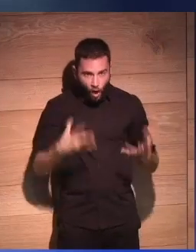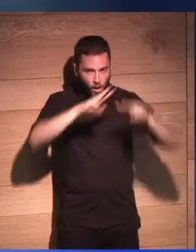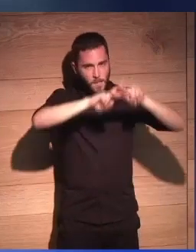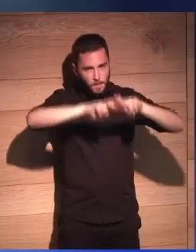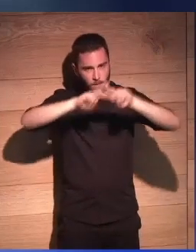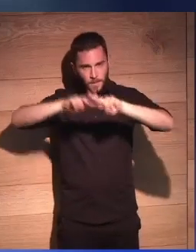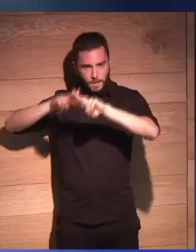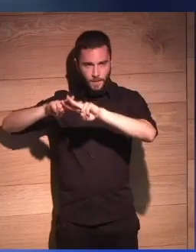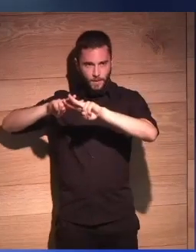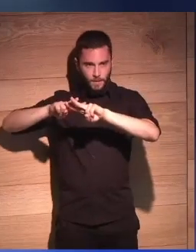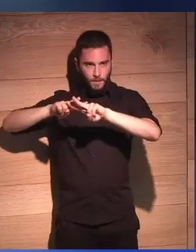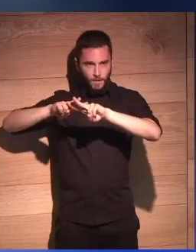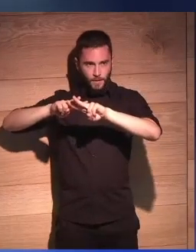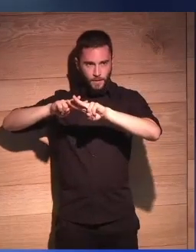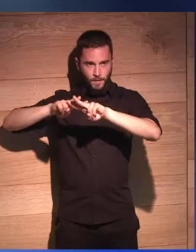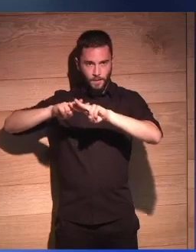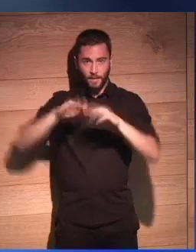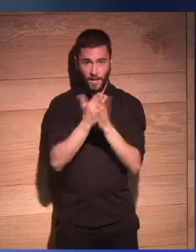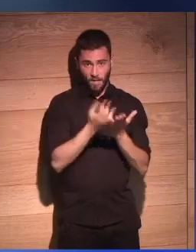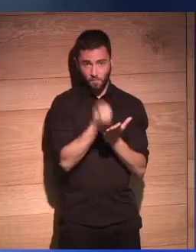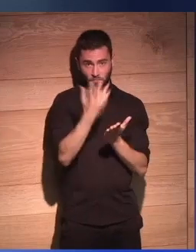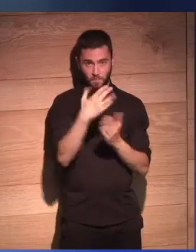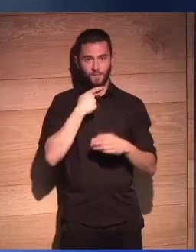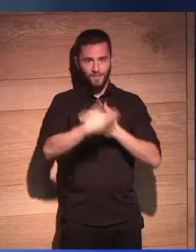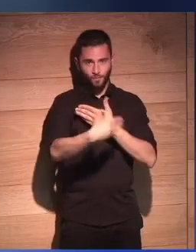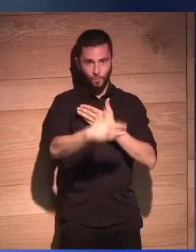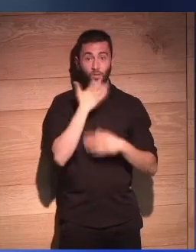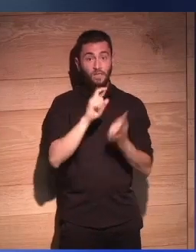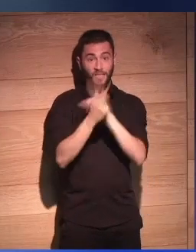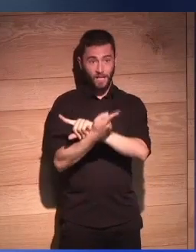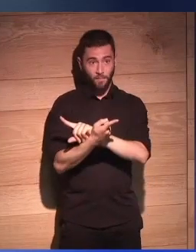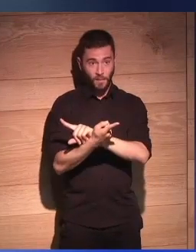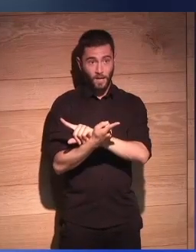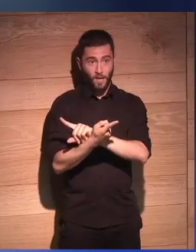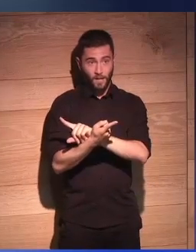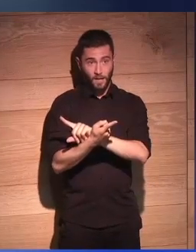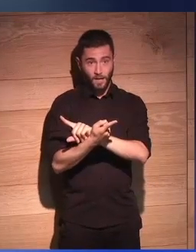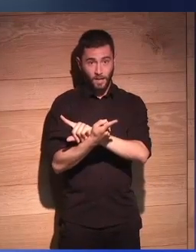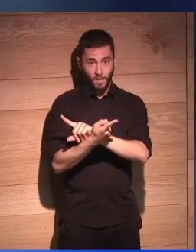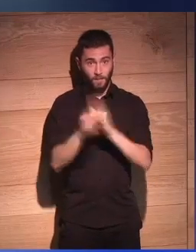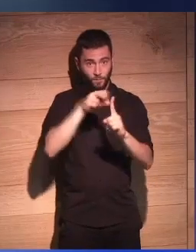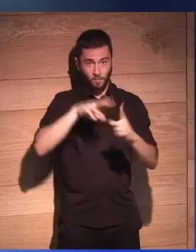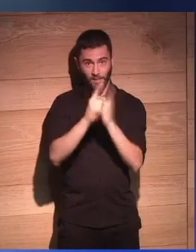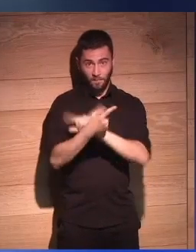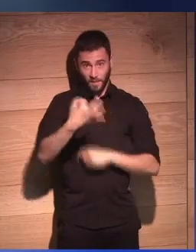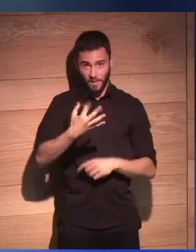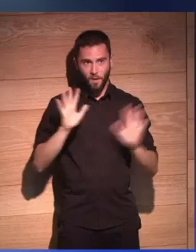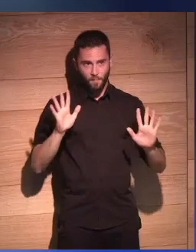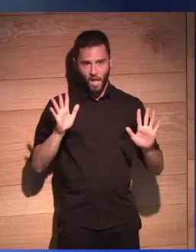momento. Hablo de hecho en el libro que en el futuro, si esto cambia, vamos a tener que cambiar de visión,